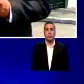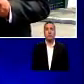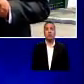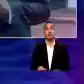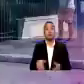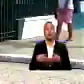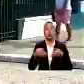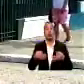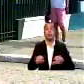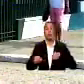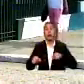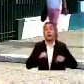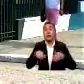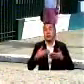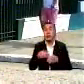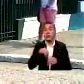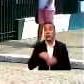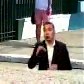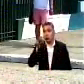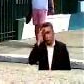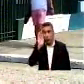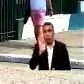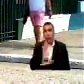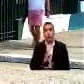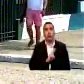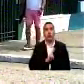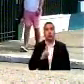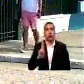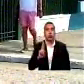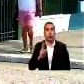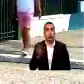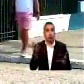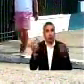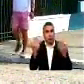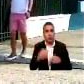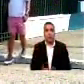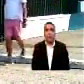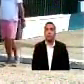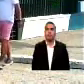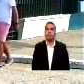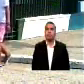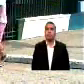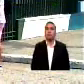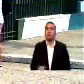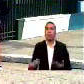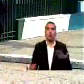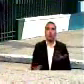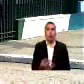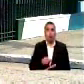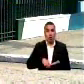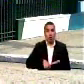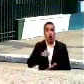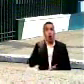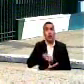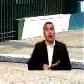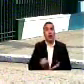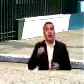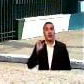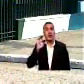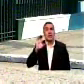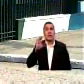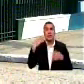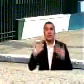Bueno, se ha cumplido la diligencia aquí en el hospital Teodoro Maldonado Carbo, al sur de Guayaquil, sobre este nuevo contrato. Posiblemente